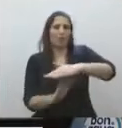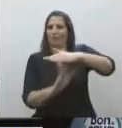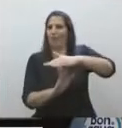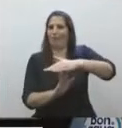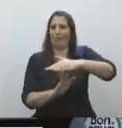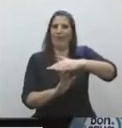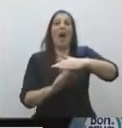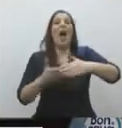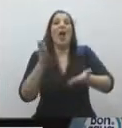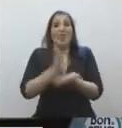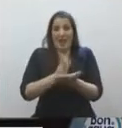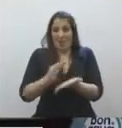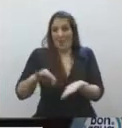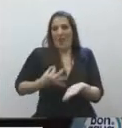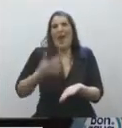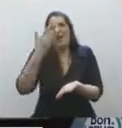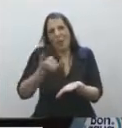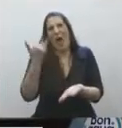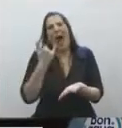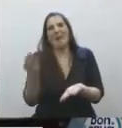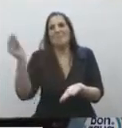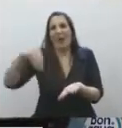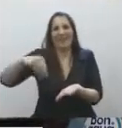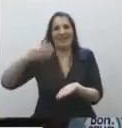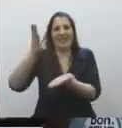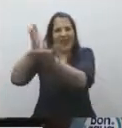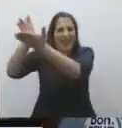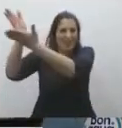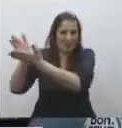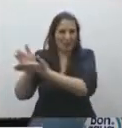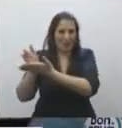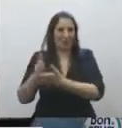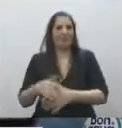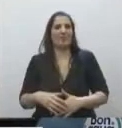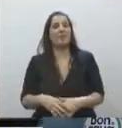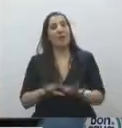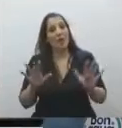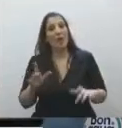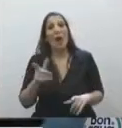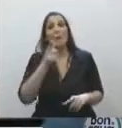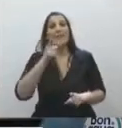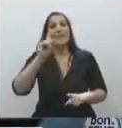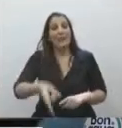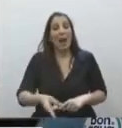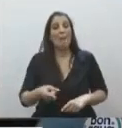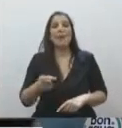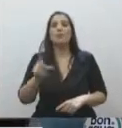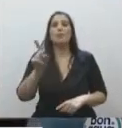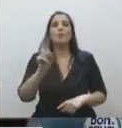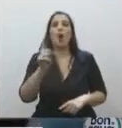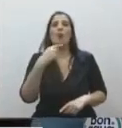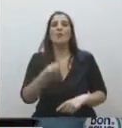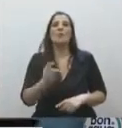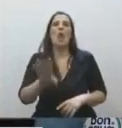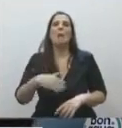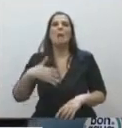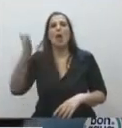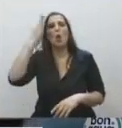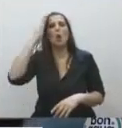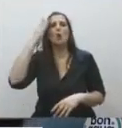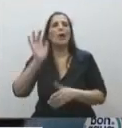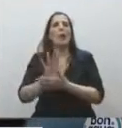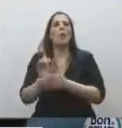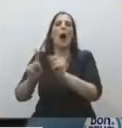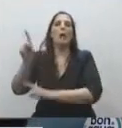parece que esa es la manera. Hay mucha gente que trabaja de una manera silenciosa. Bueno, empecemos a trabajar de un modo más